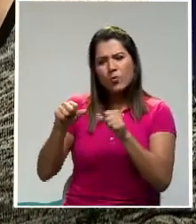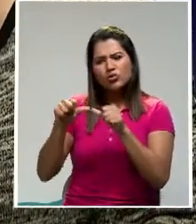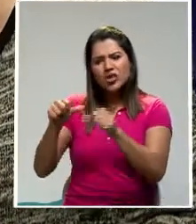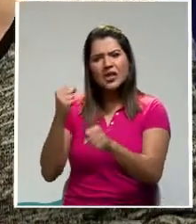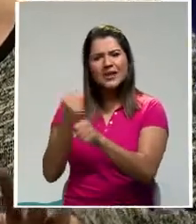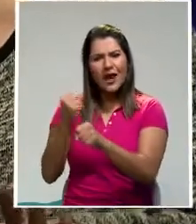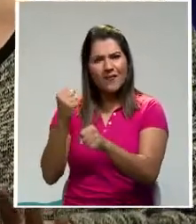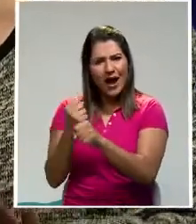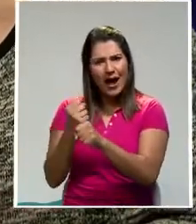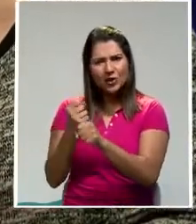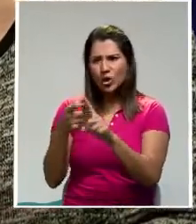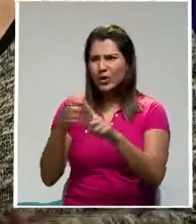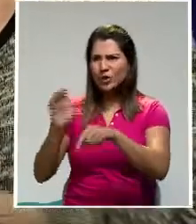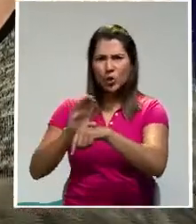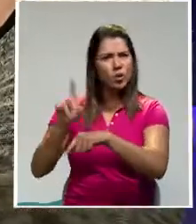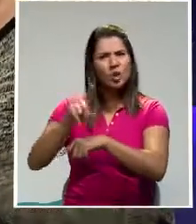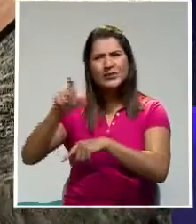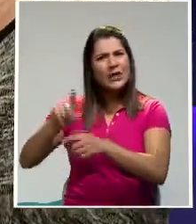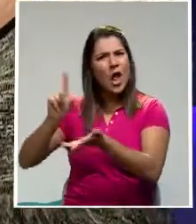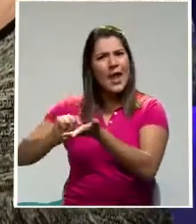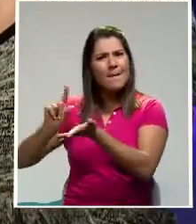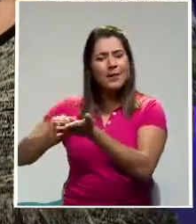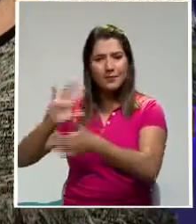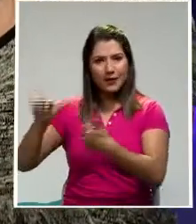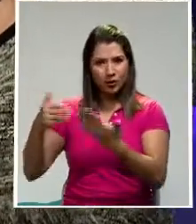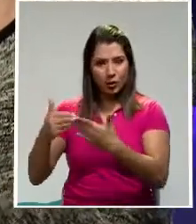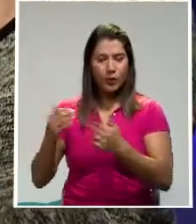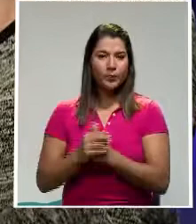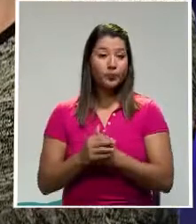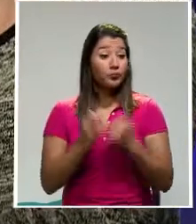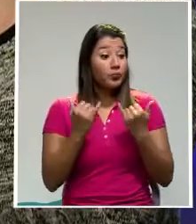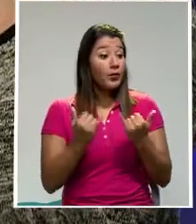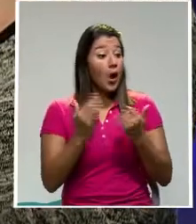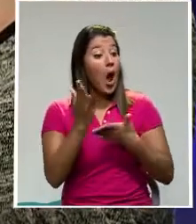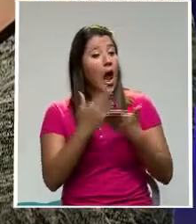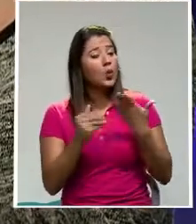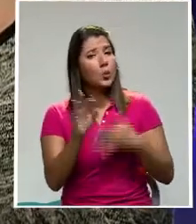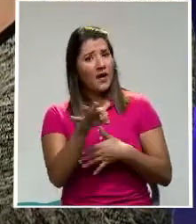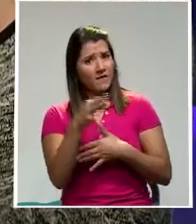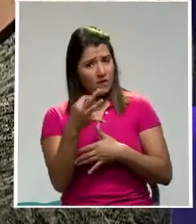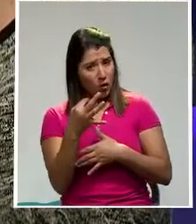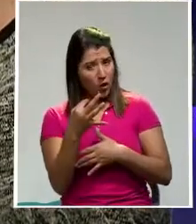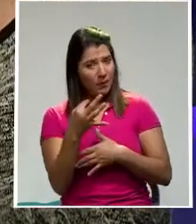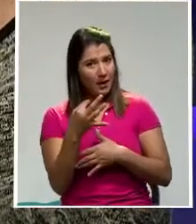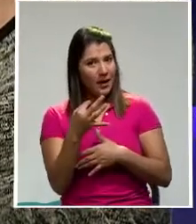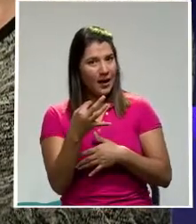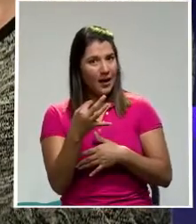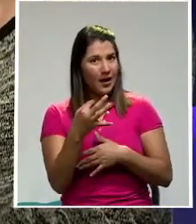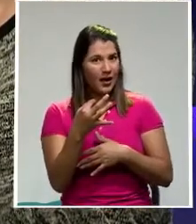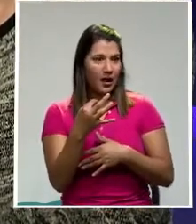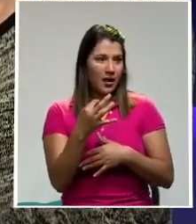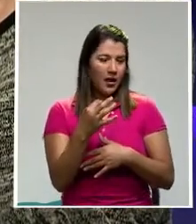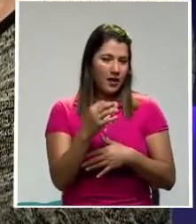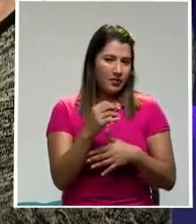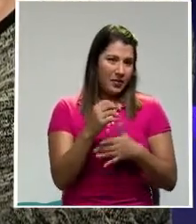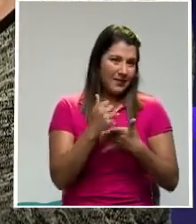manera electrónica sin imprimir. Ahora, ¿hay alguna forma de compensación? Por